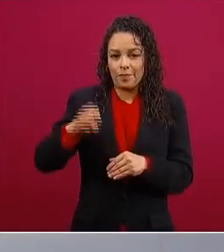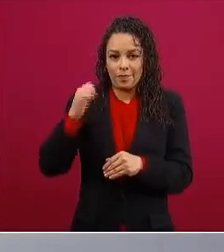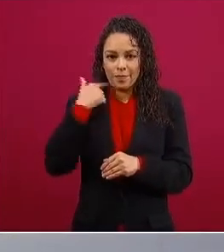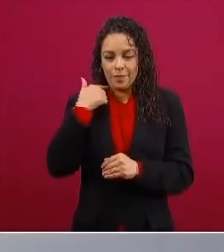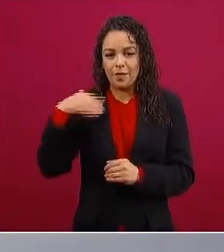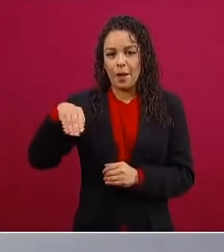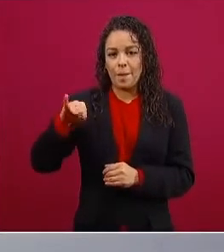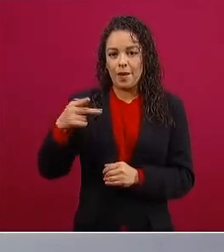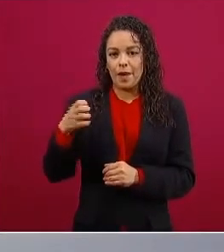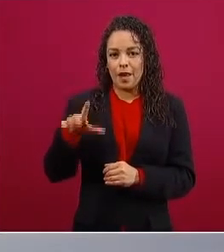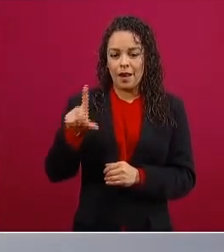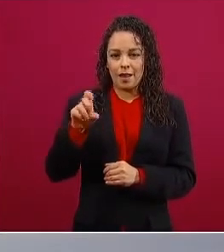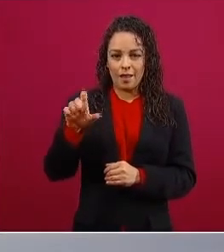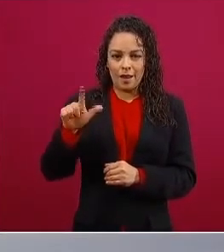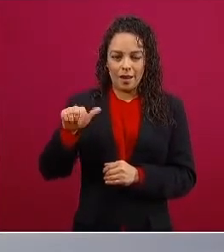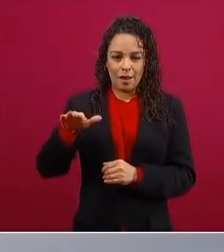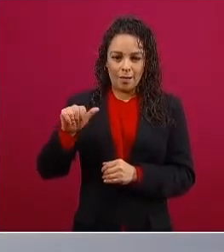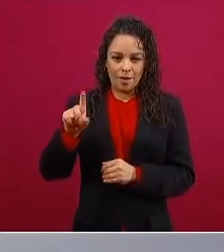y